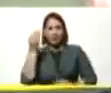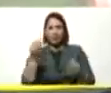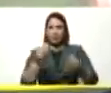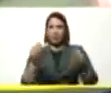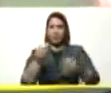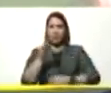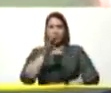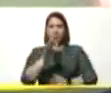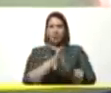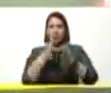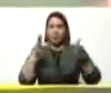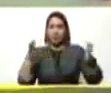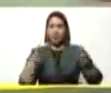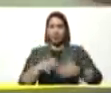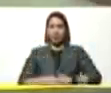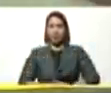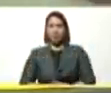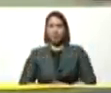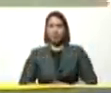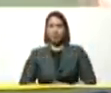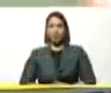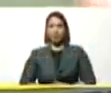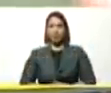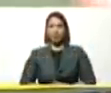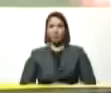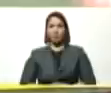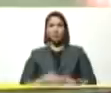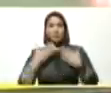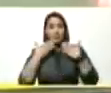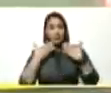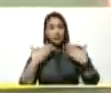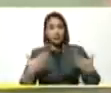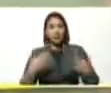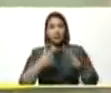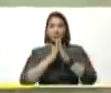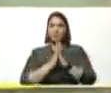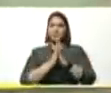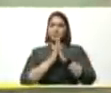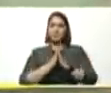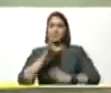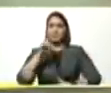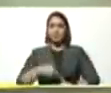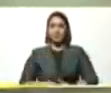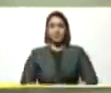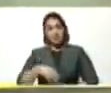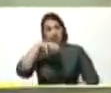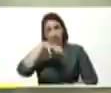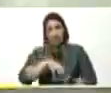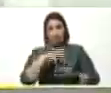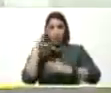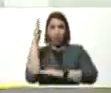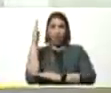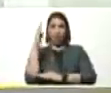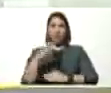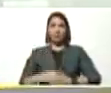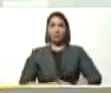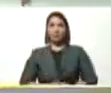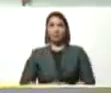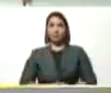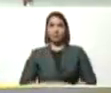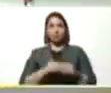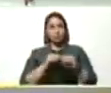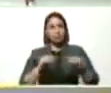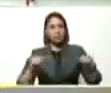patria grande, la patria de Bolívar. Gracias a la Divina Pastora. Y aquí estamos desde el estado Lara, presidente, tierra